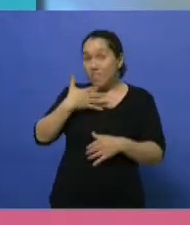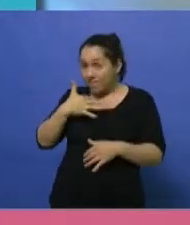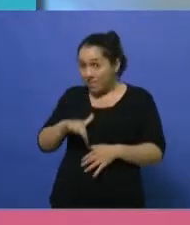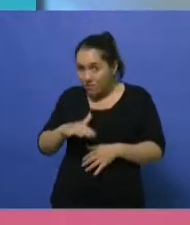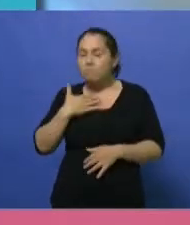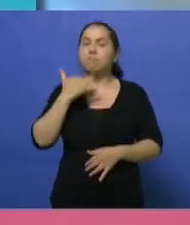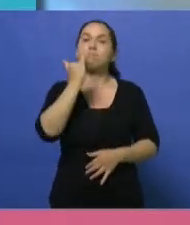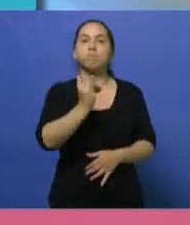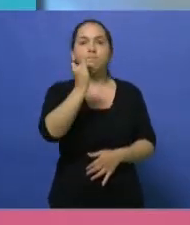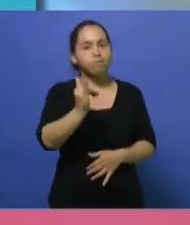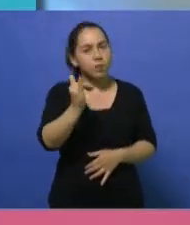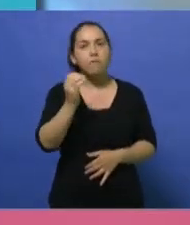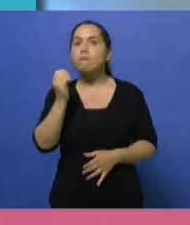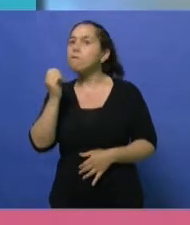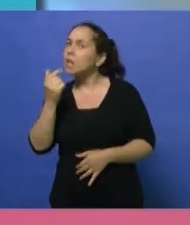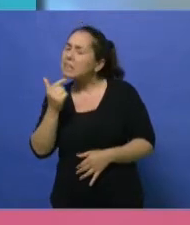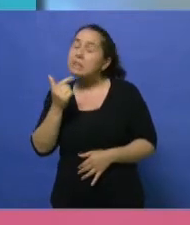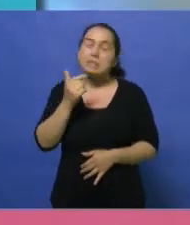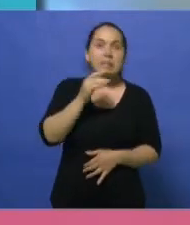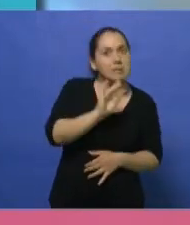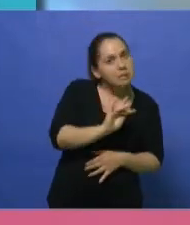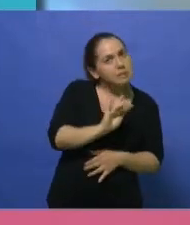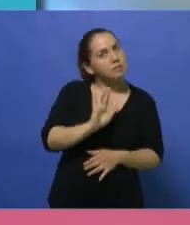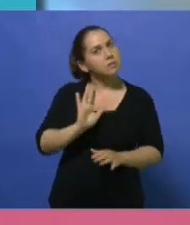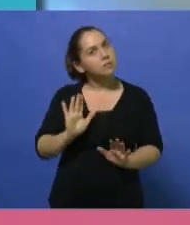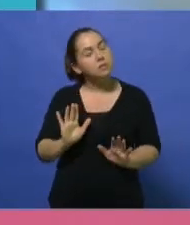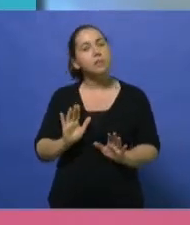sencillo y así de complicado. ¿Sí?